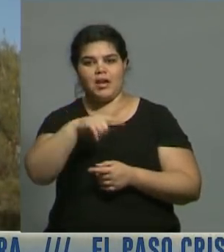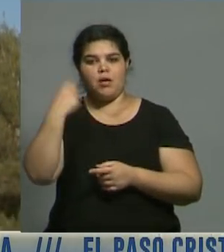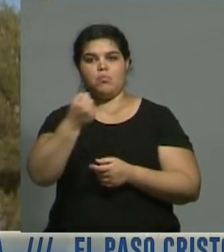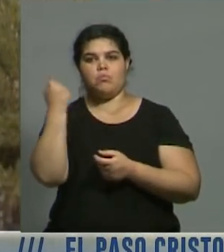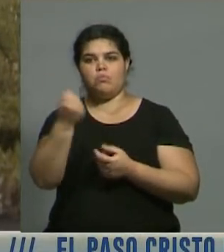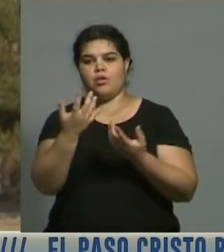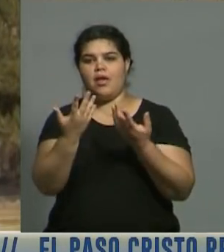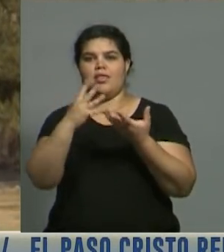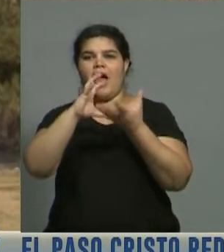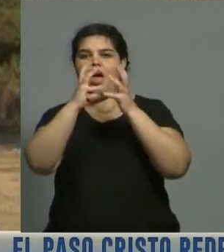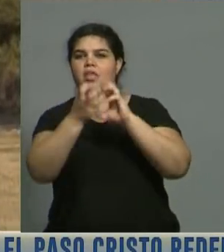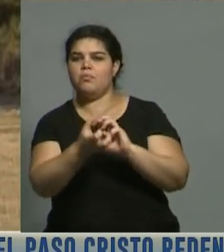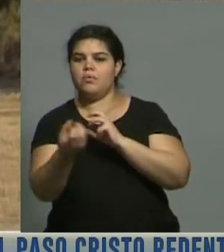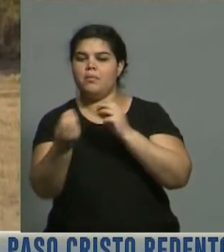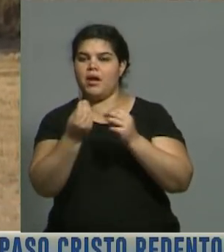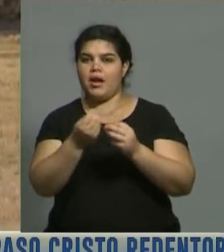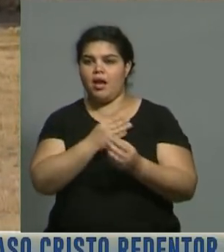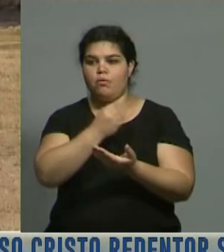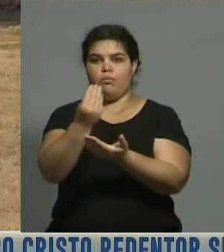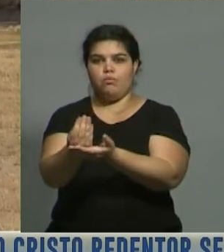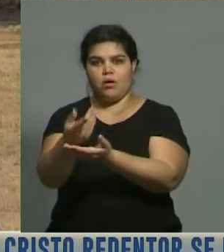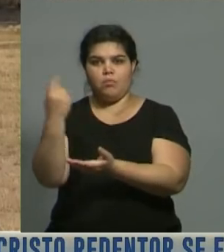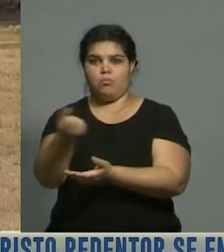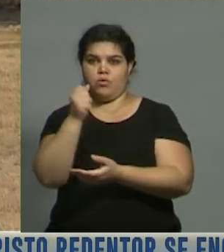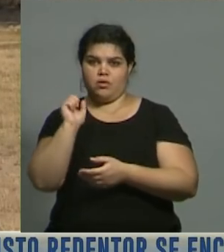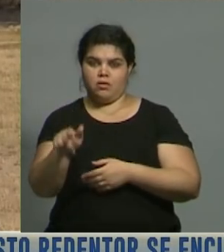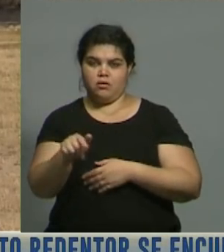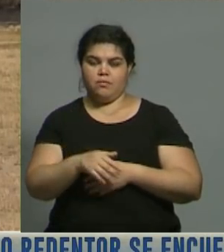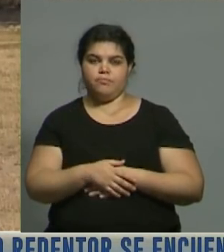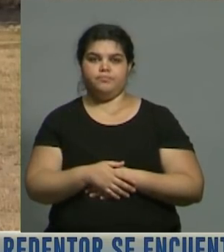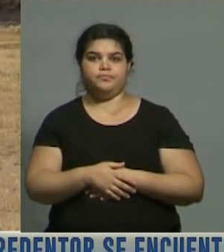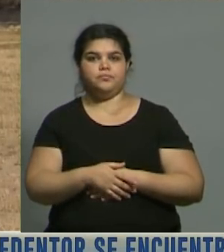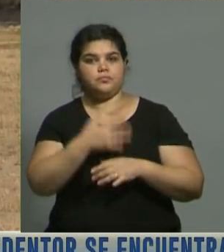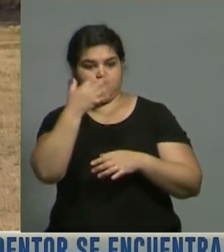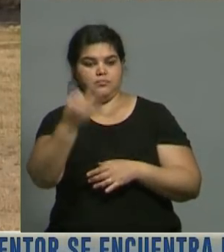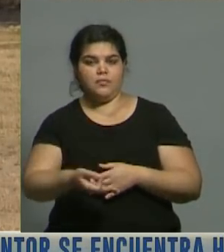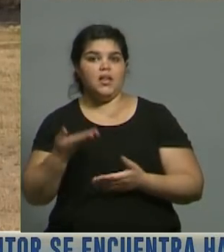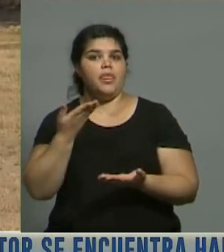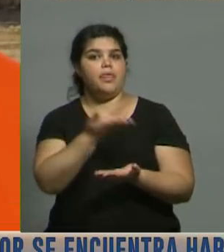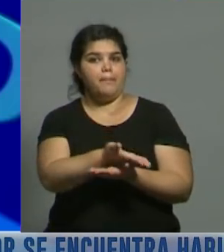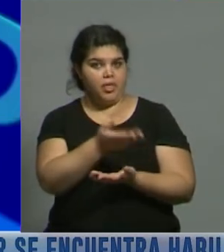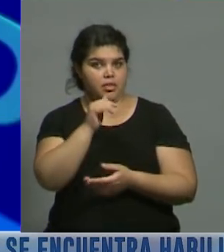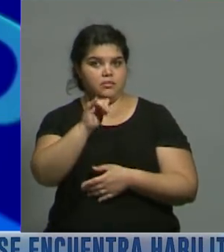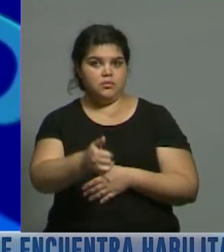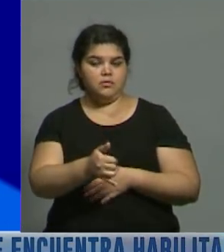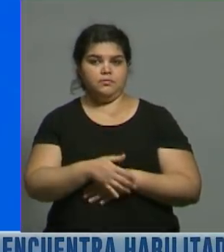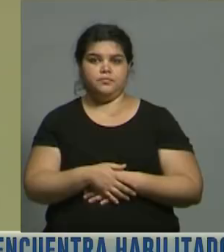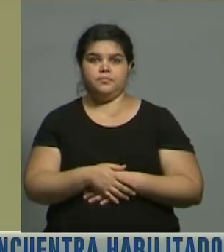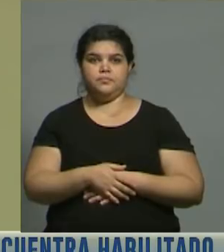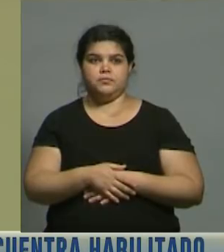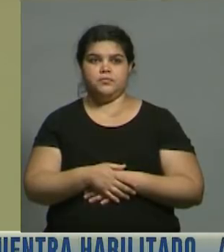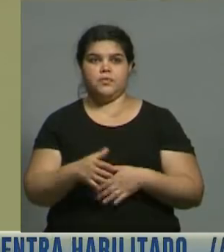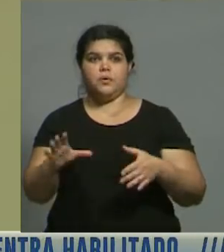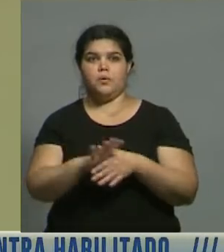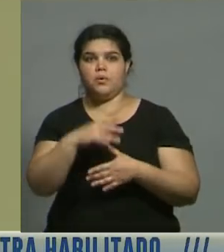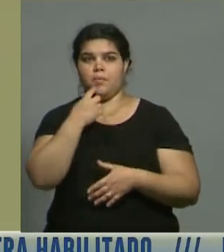futuro encuentre un nicho laboral sumamente importante. Claro, realmente hay una demanda, digamos, funciona así. Y justamente te iba a consultar